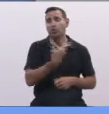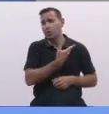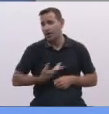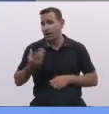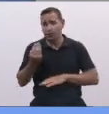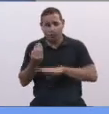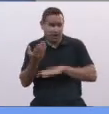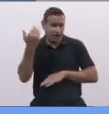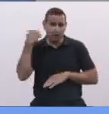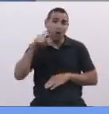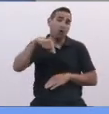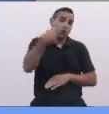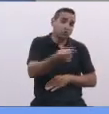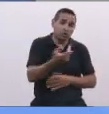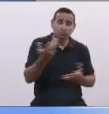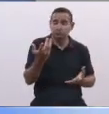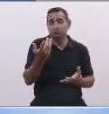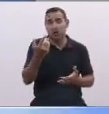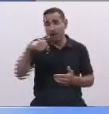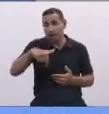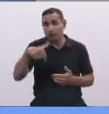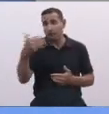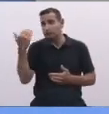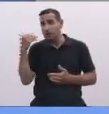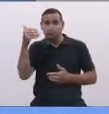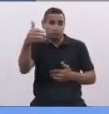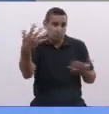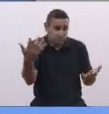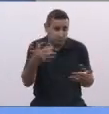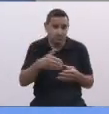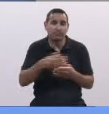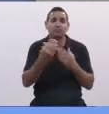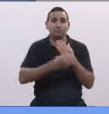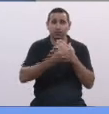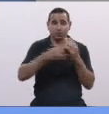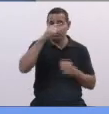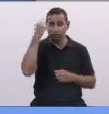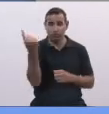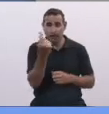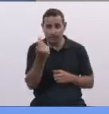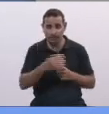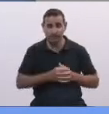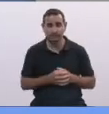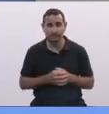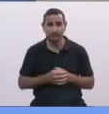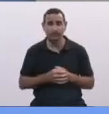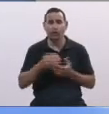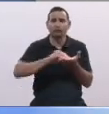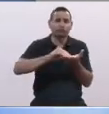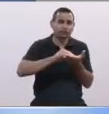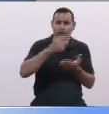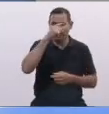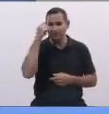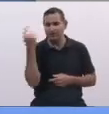gobernador, otros fuimos o serán o fueron ministros nacionales,